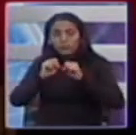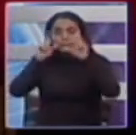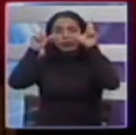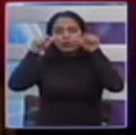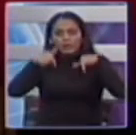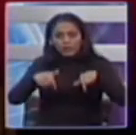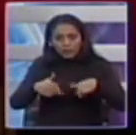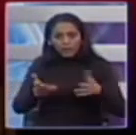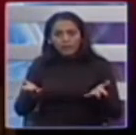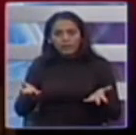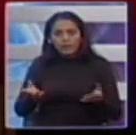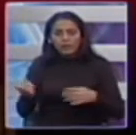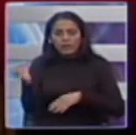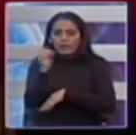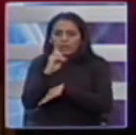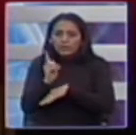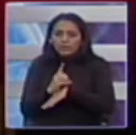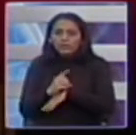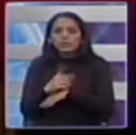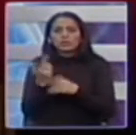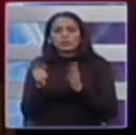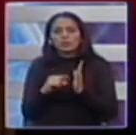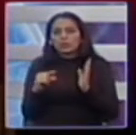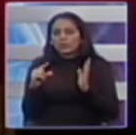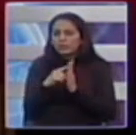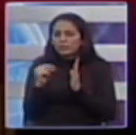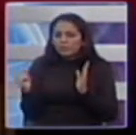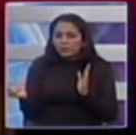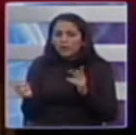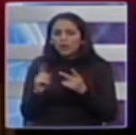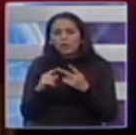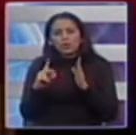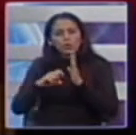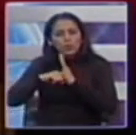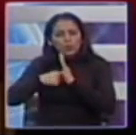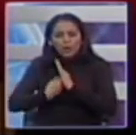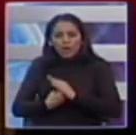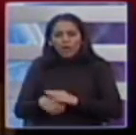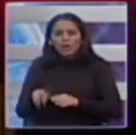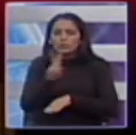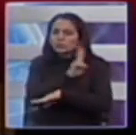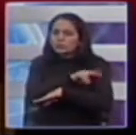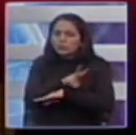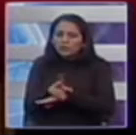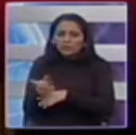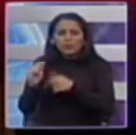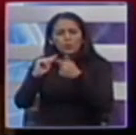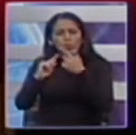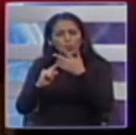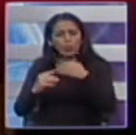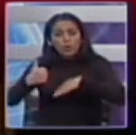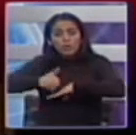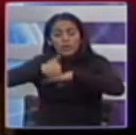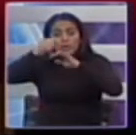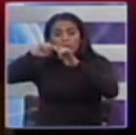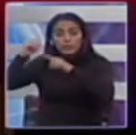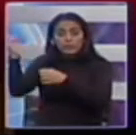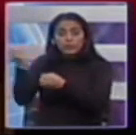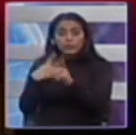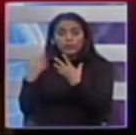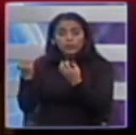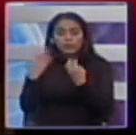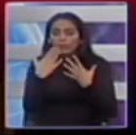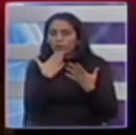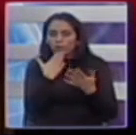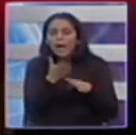control. El director del Servicio de Rentas Internas, superintendentes, el contralor, han agradecido la existencia del informe que entregó la Asamblea para